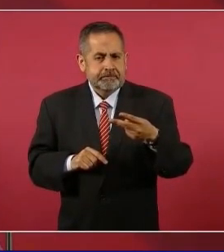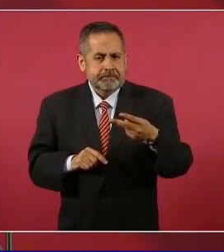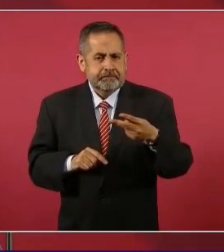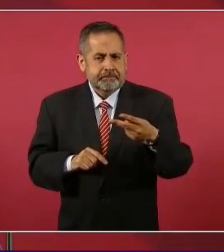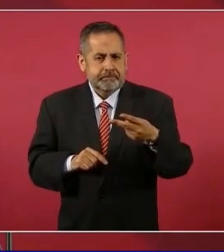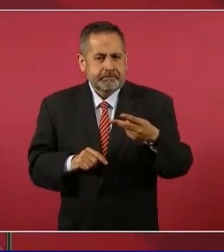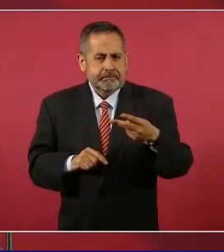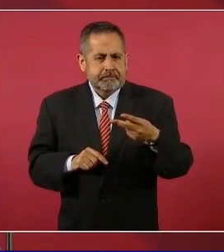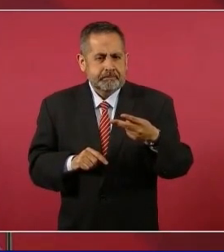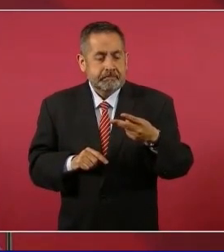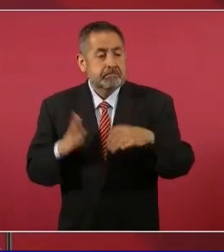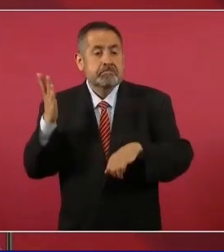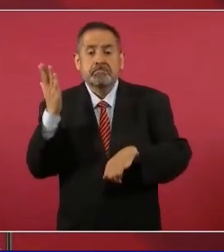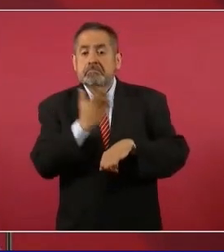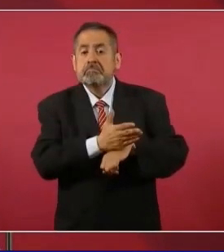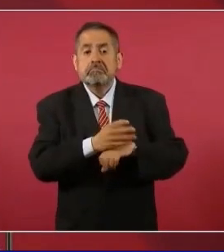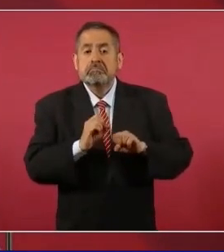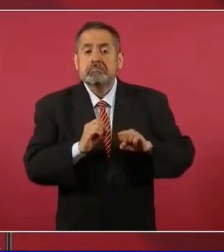la impunidad.